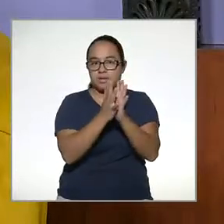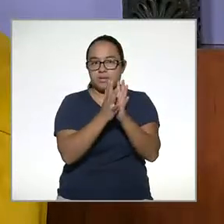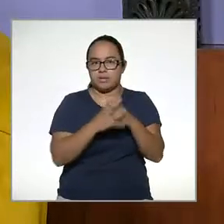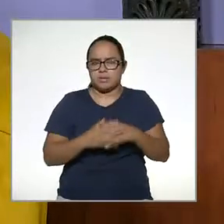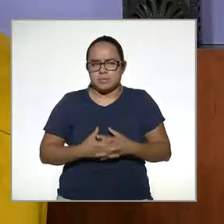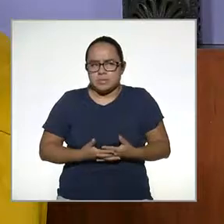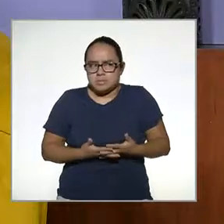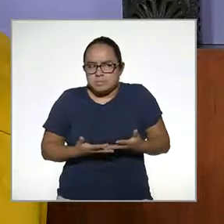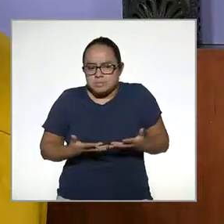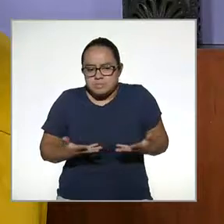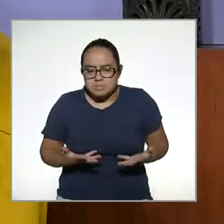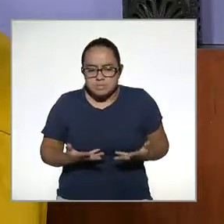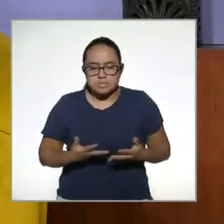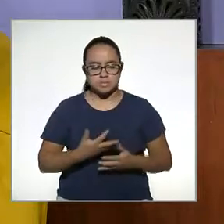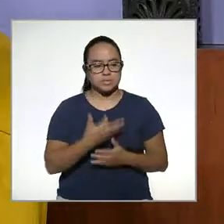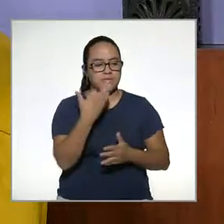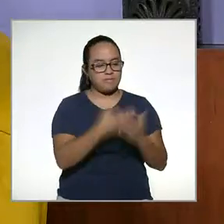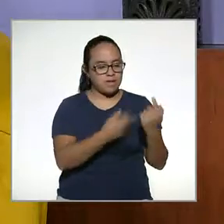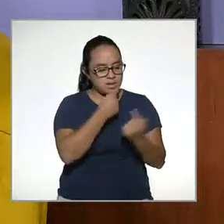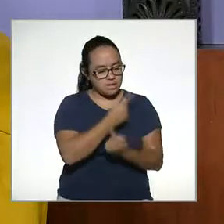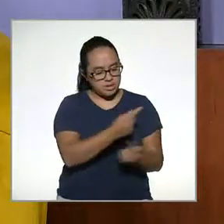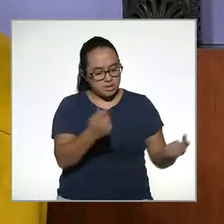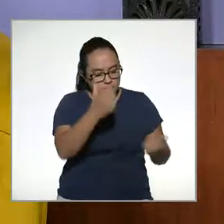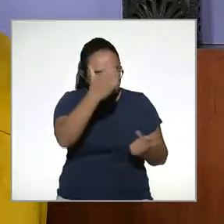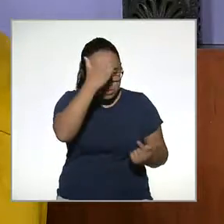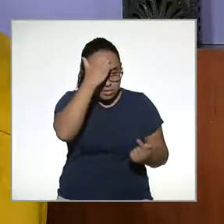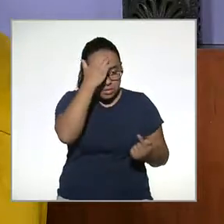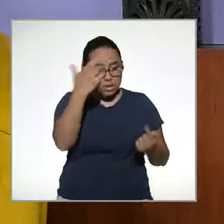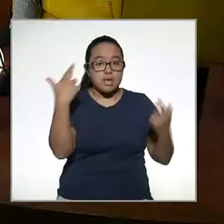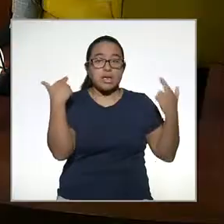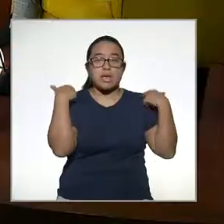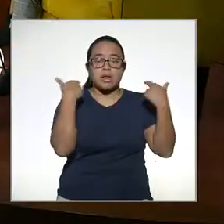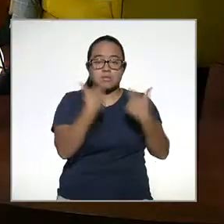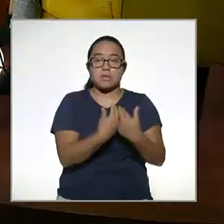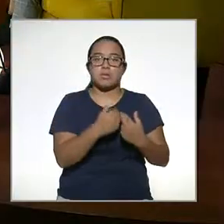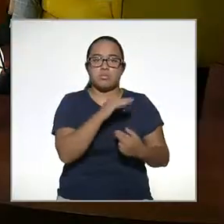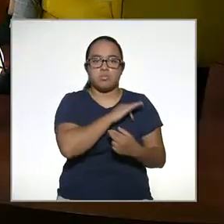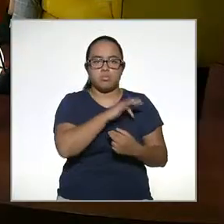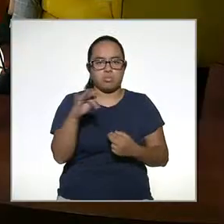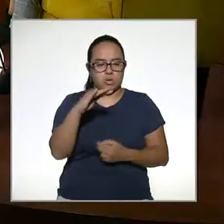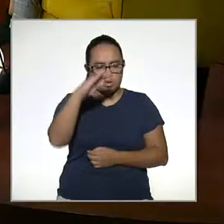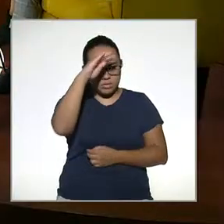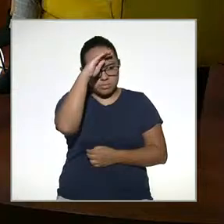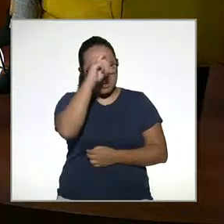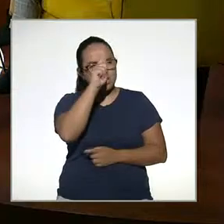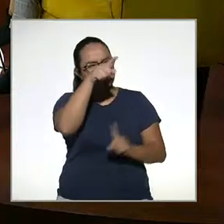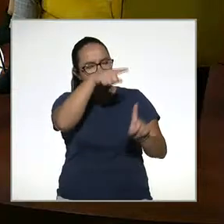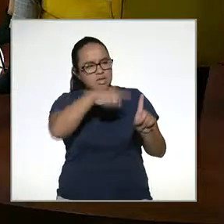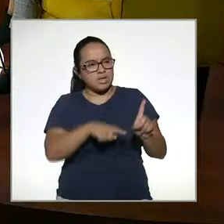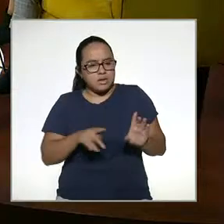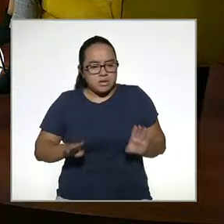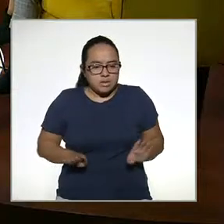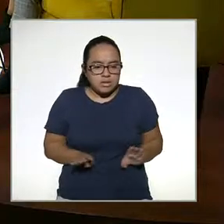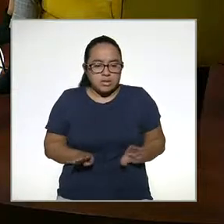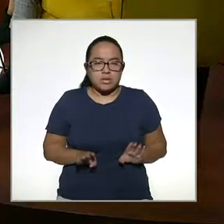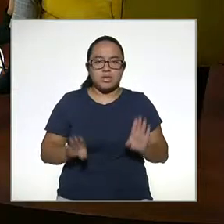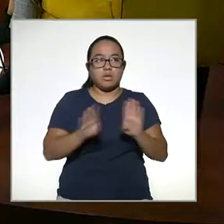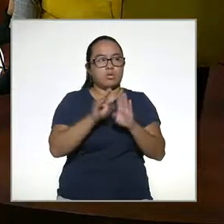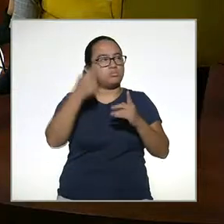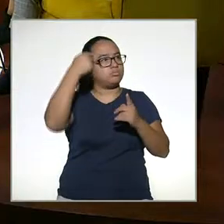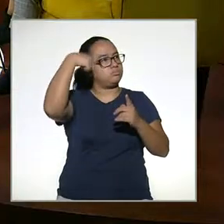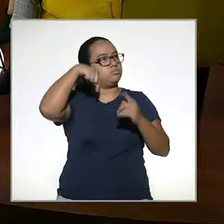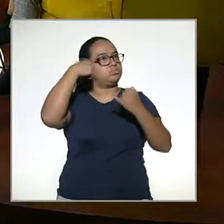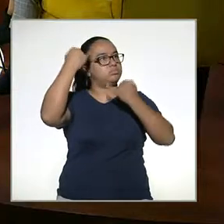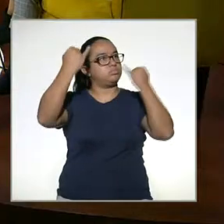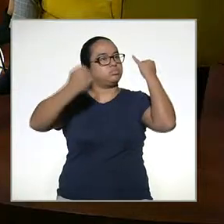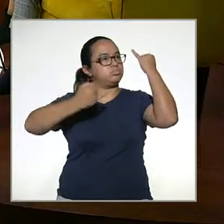Y entonces, sin conocer a los niños eventualmente, el maestro puede construir una imagen de ellos y de forma imaginaria, ¿no? O